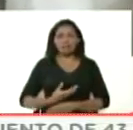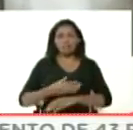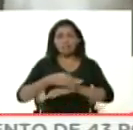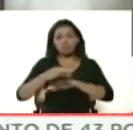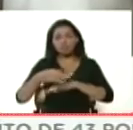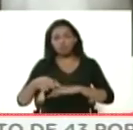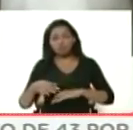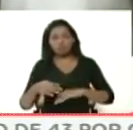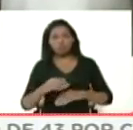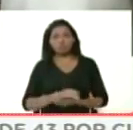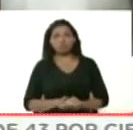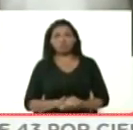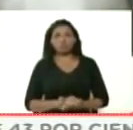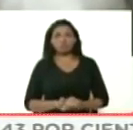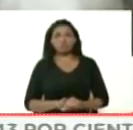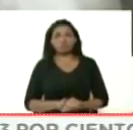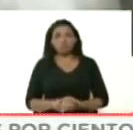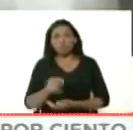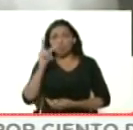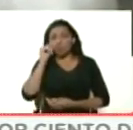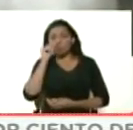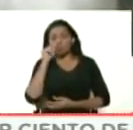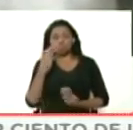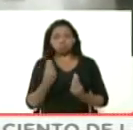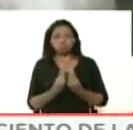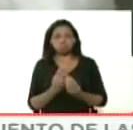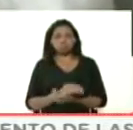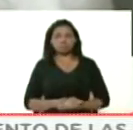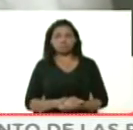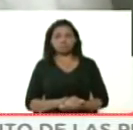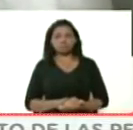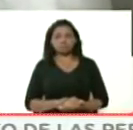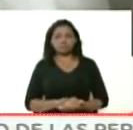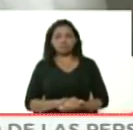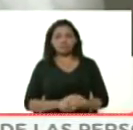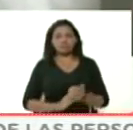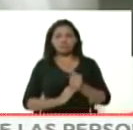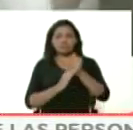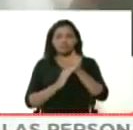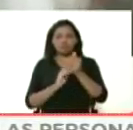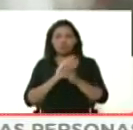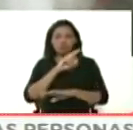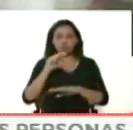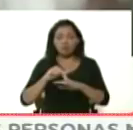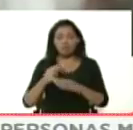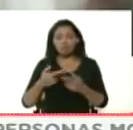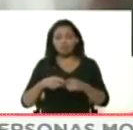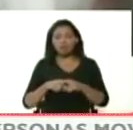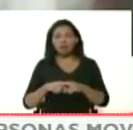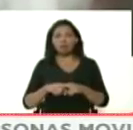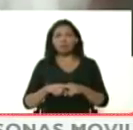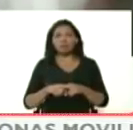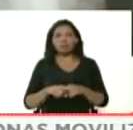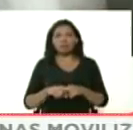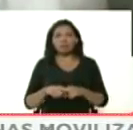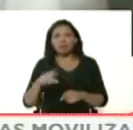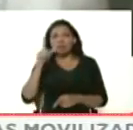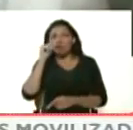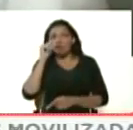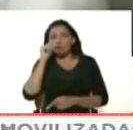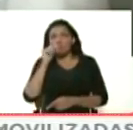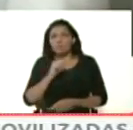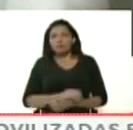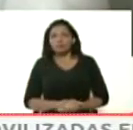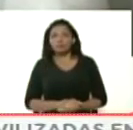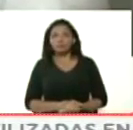municipio Pedraza, Alcides Molina, por el director regional del Ministerio de Agricultura, Armando Arraiz,